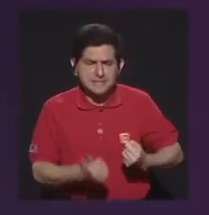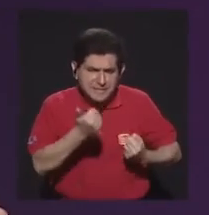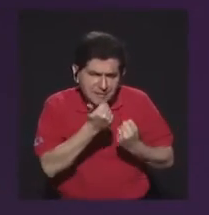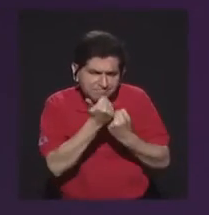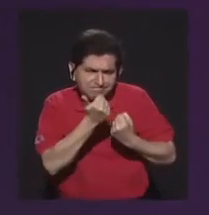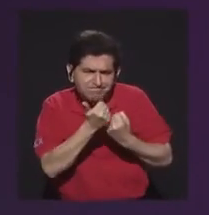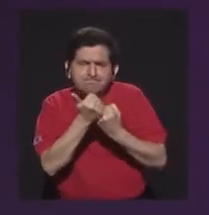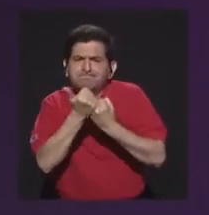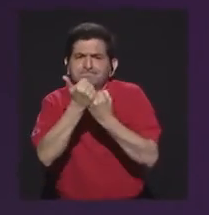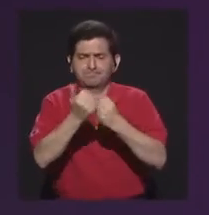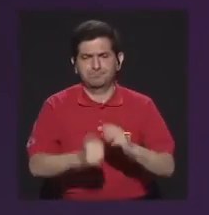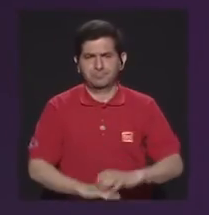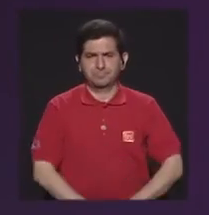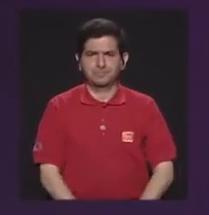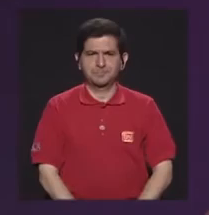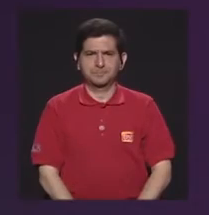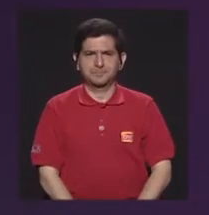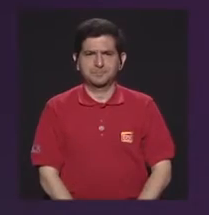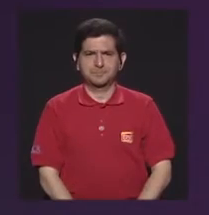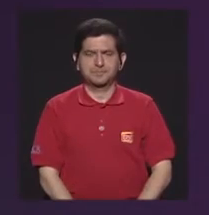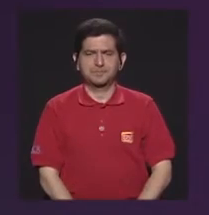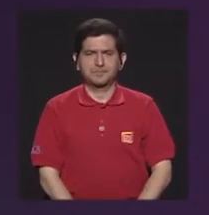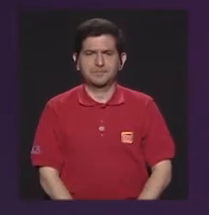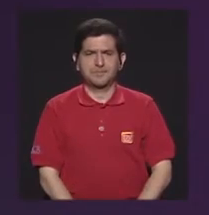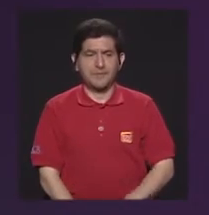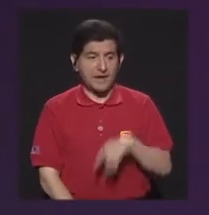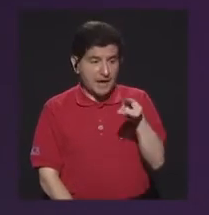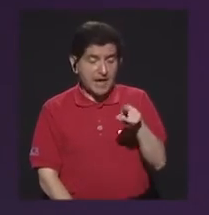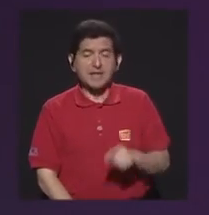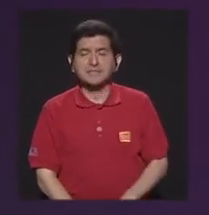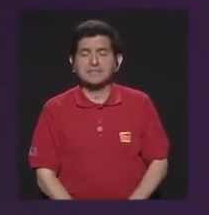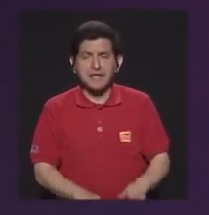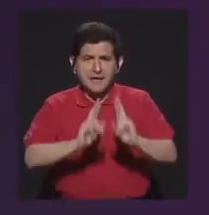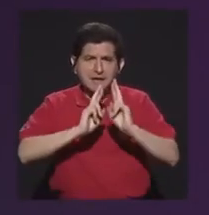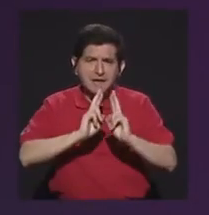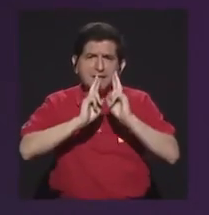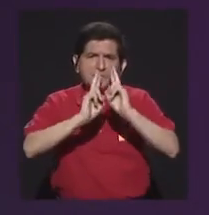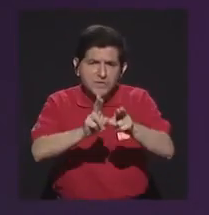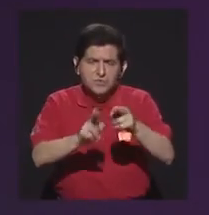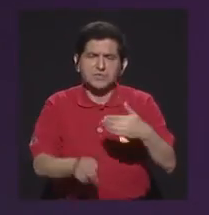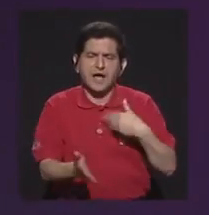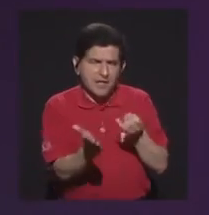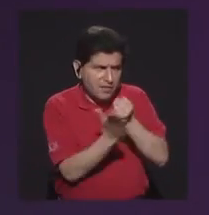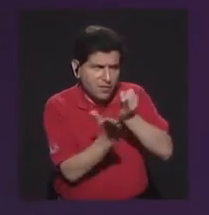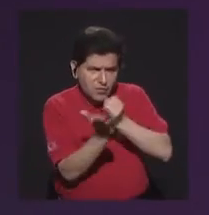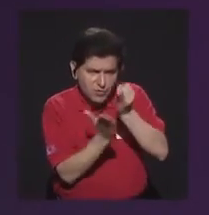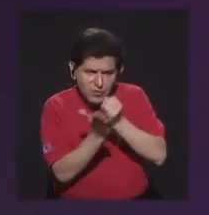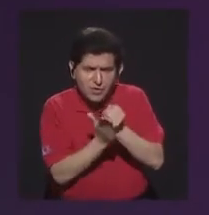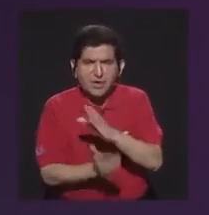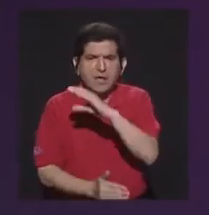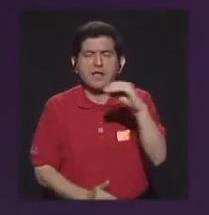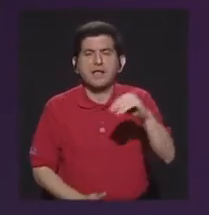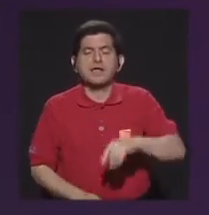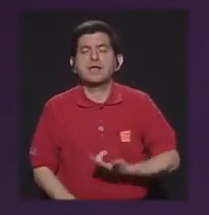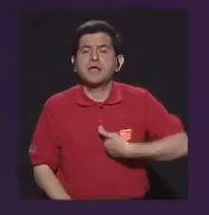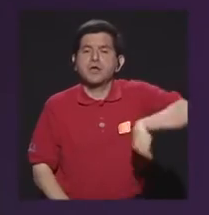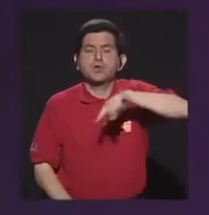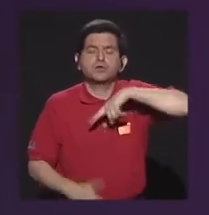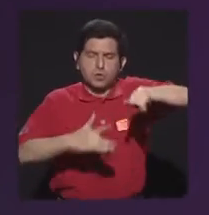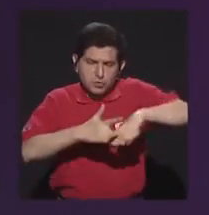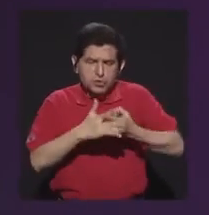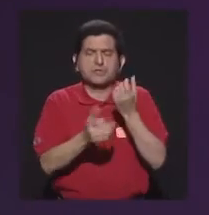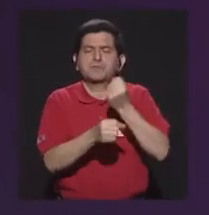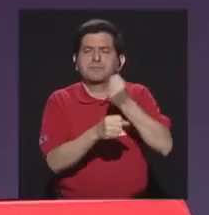reforzarlo, ¿verdad? Entonces, bueno, ese es el resultado de esa investigación y ese es el piso con el que nosotros